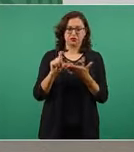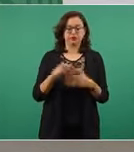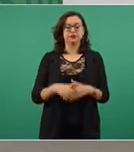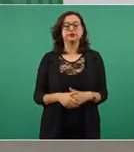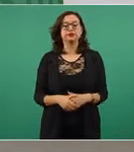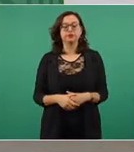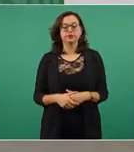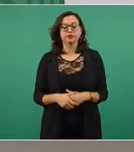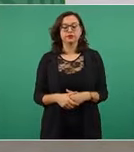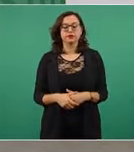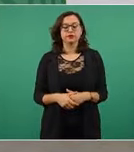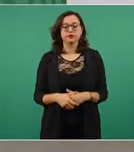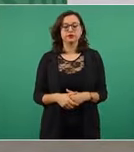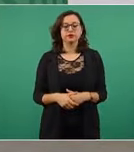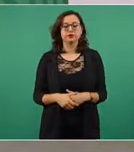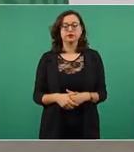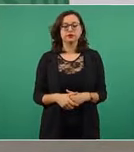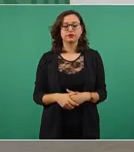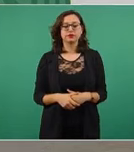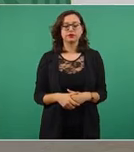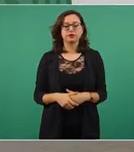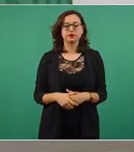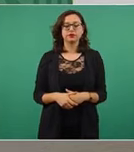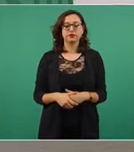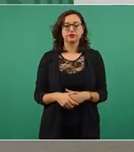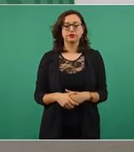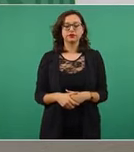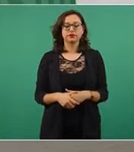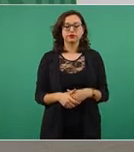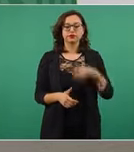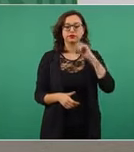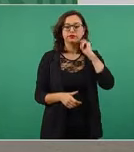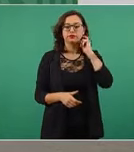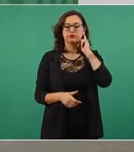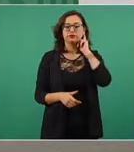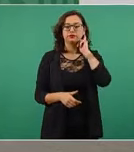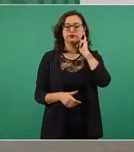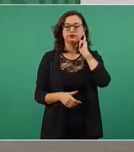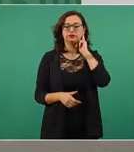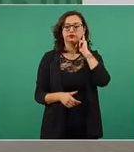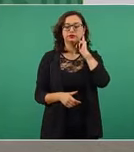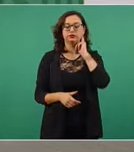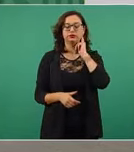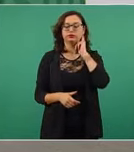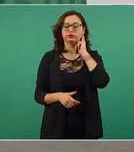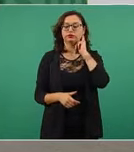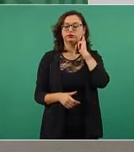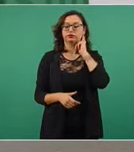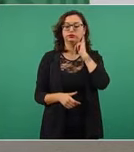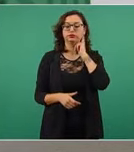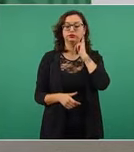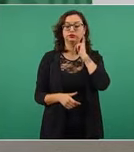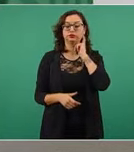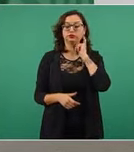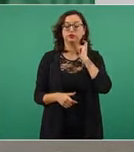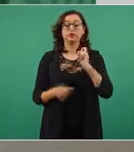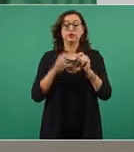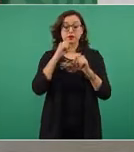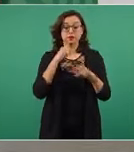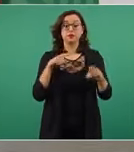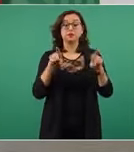Y también va a iniciar en el bimestre julio-agosto